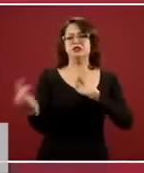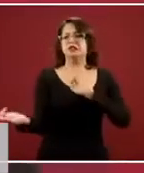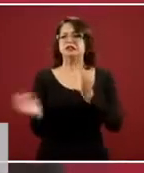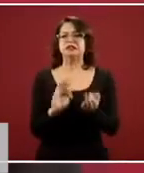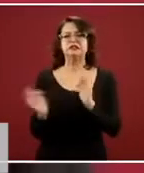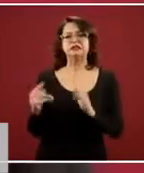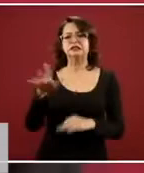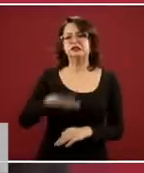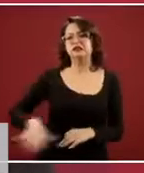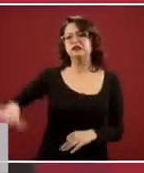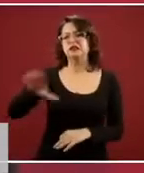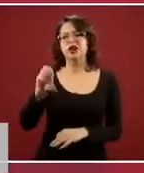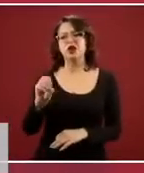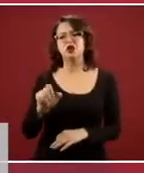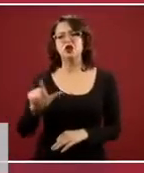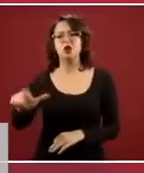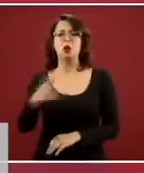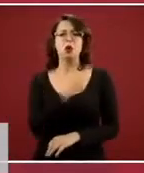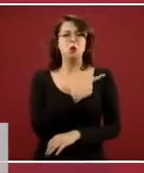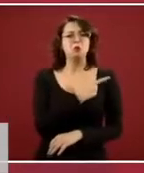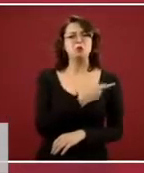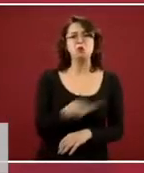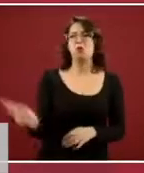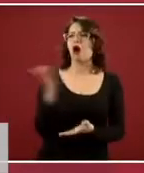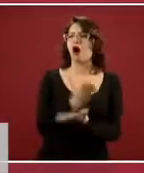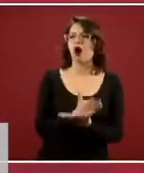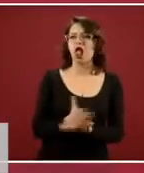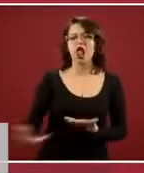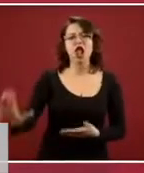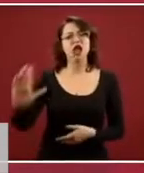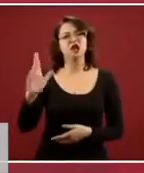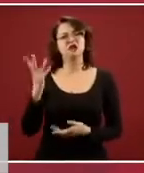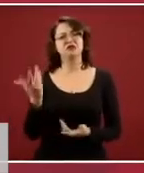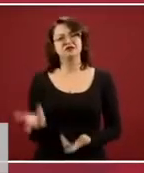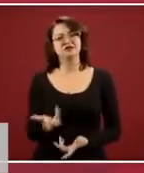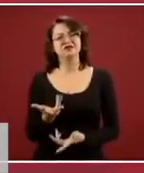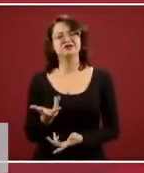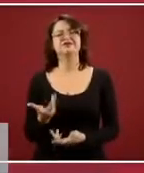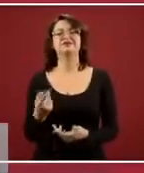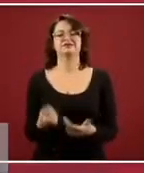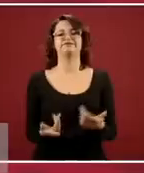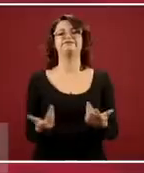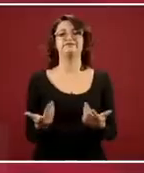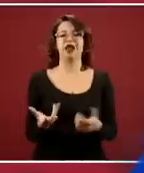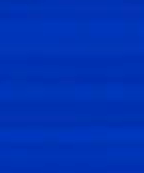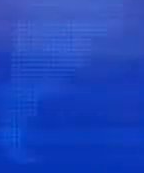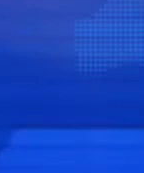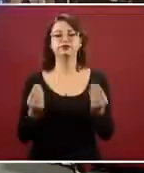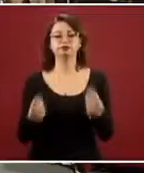ya se cuenta con la empresa y también ya se cuenta con el permiso. Esta empresa es sin fines de lucro.